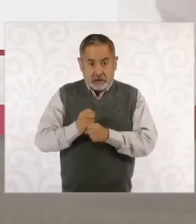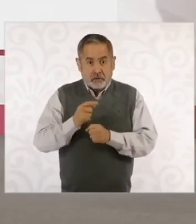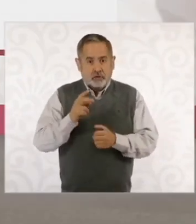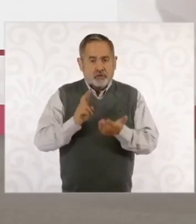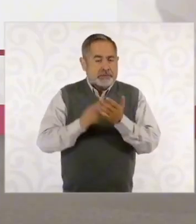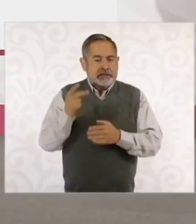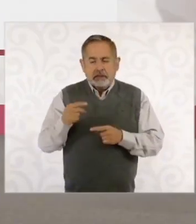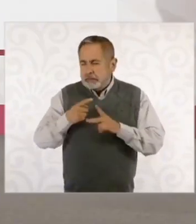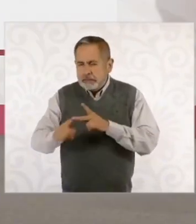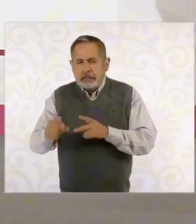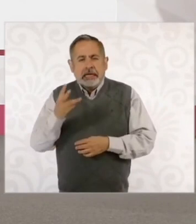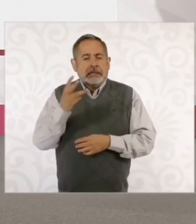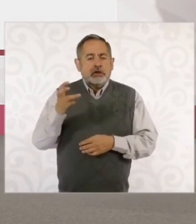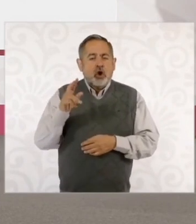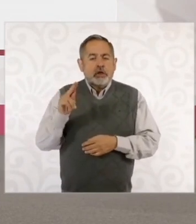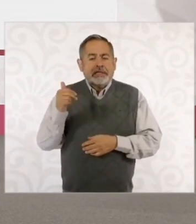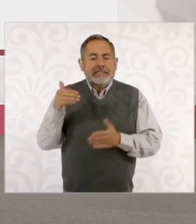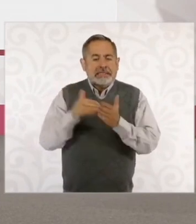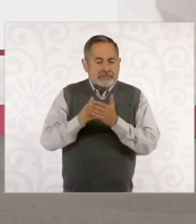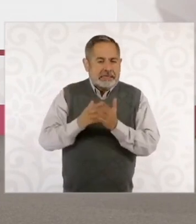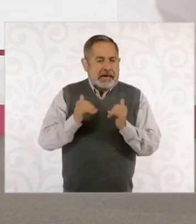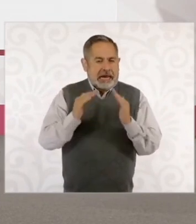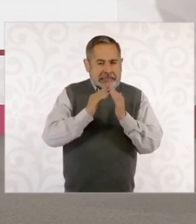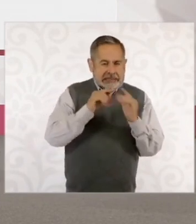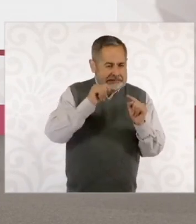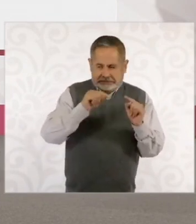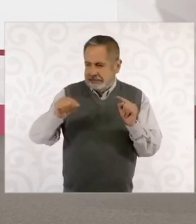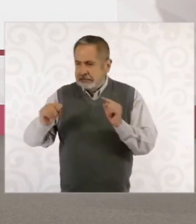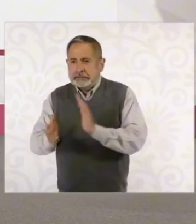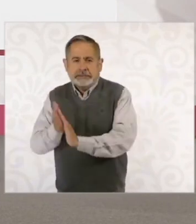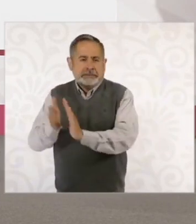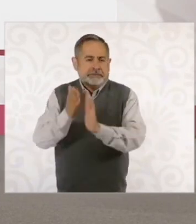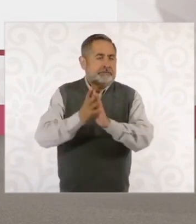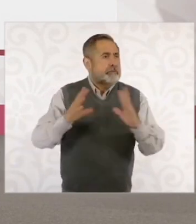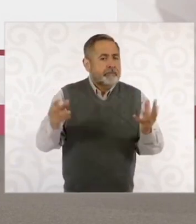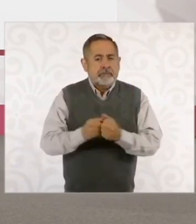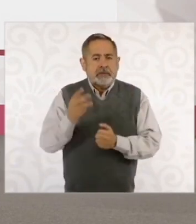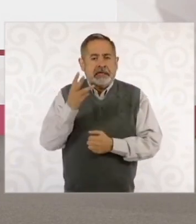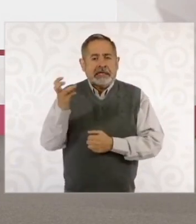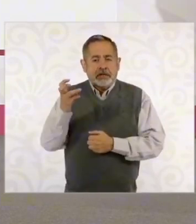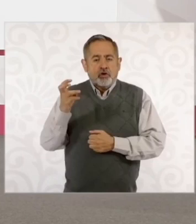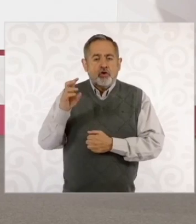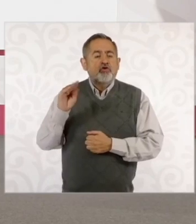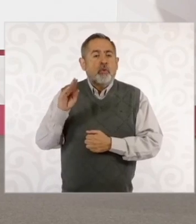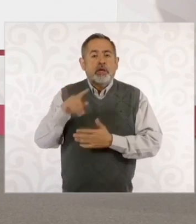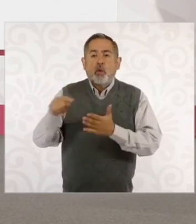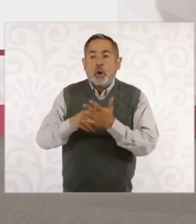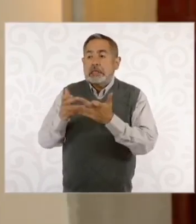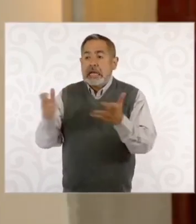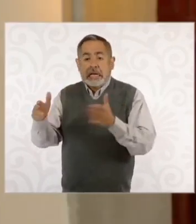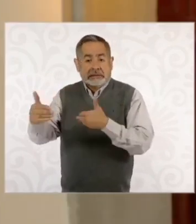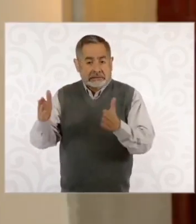arrancar 386,000 viviendas. Vamos bien, en más de 390 predios están ya